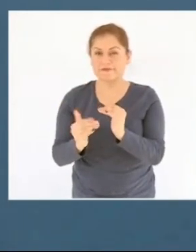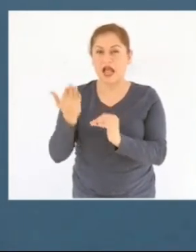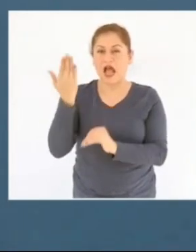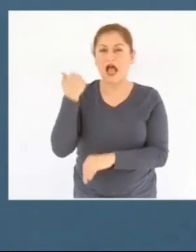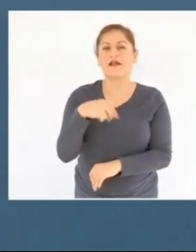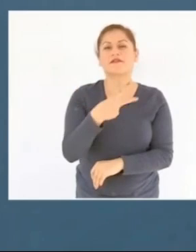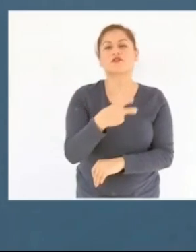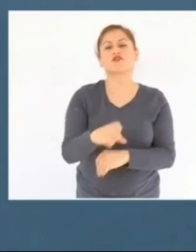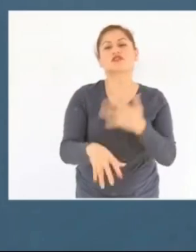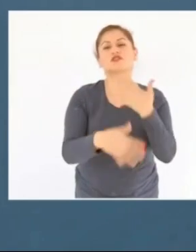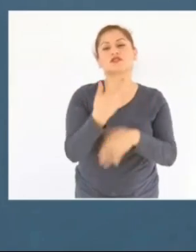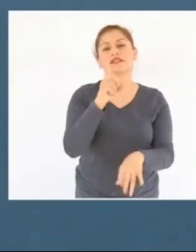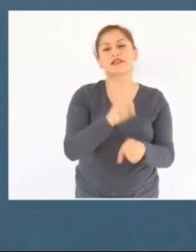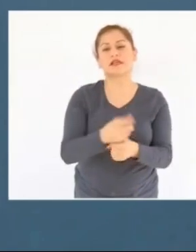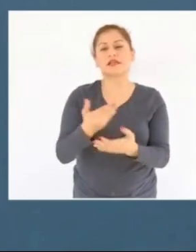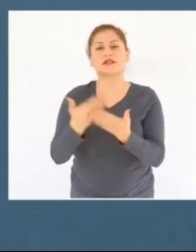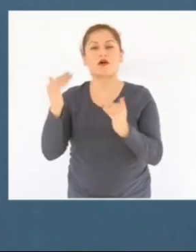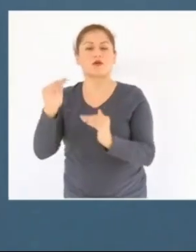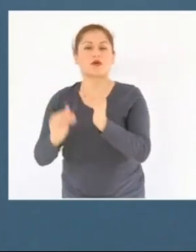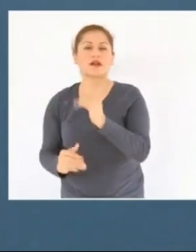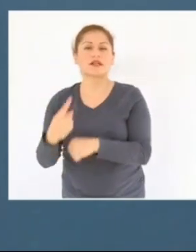215 a 109 días,